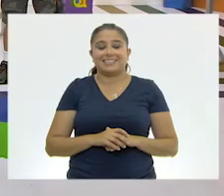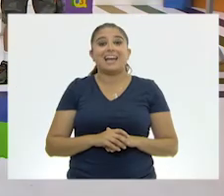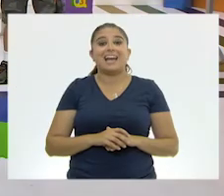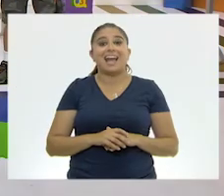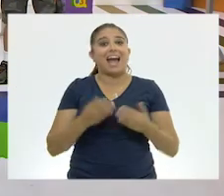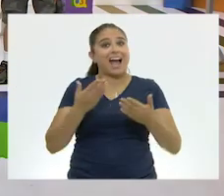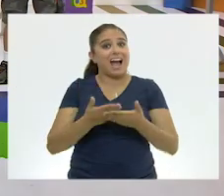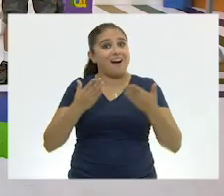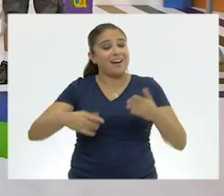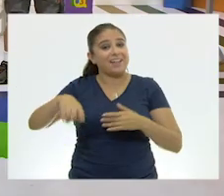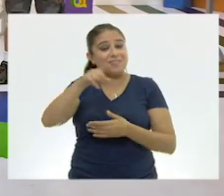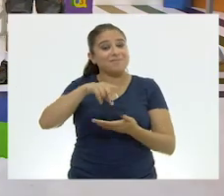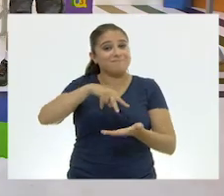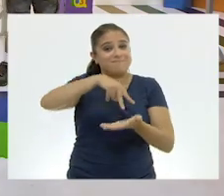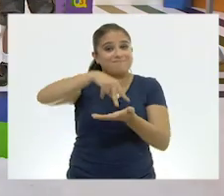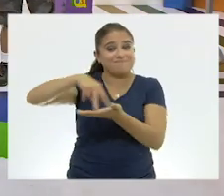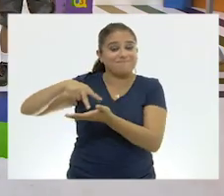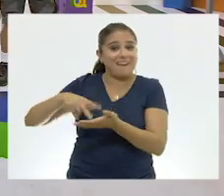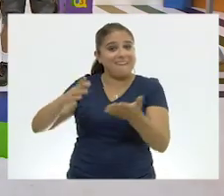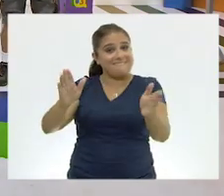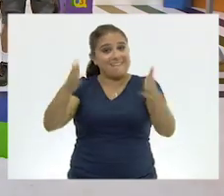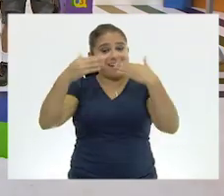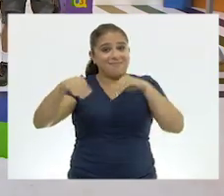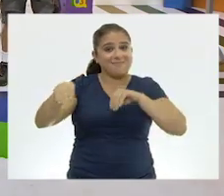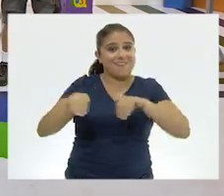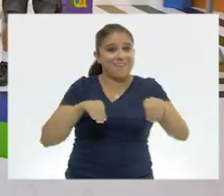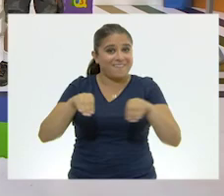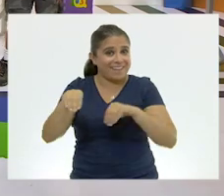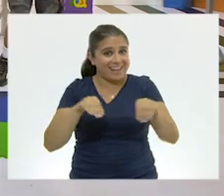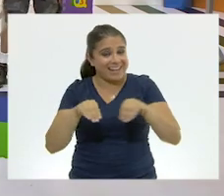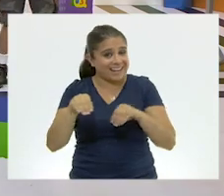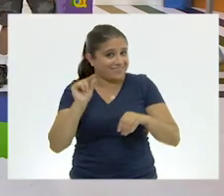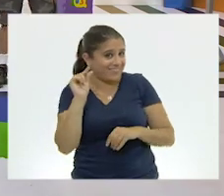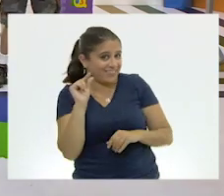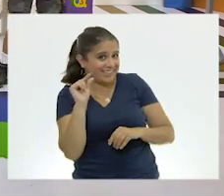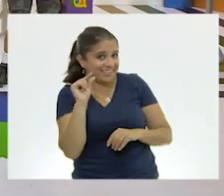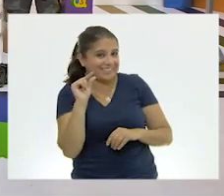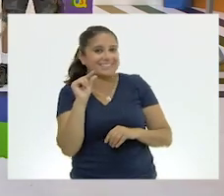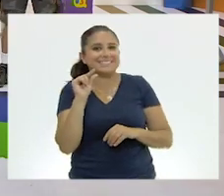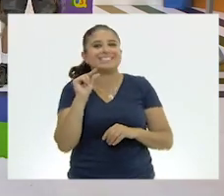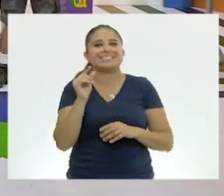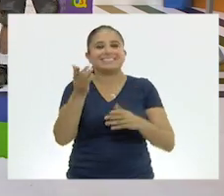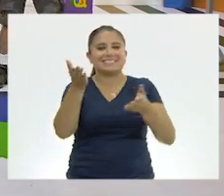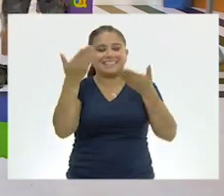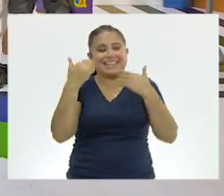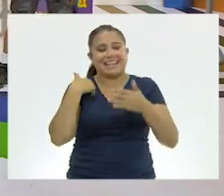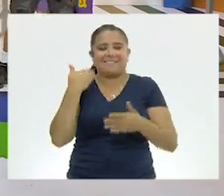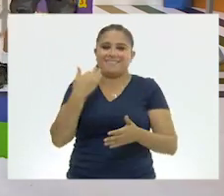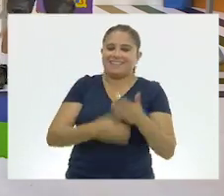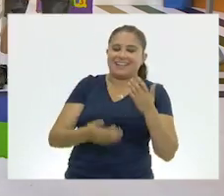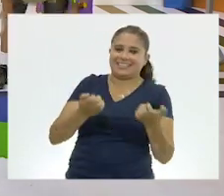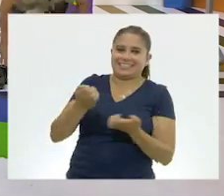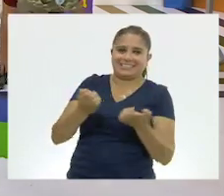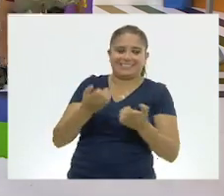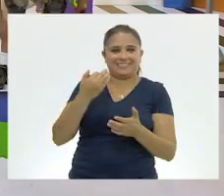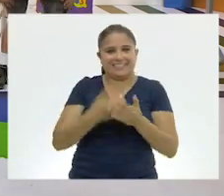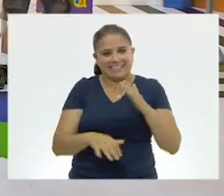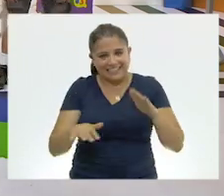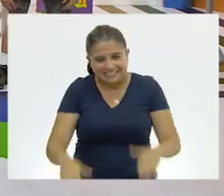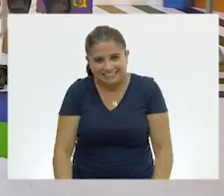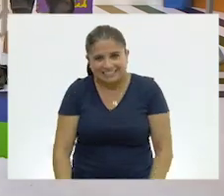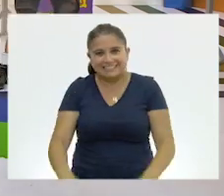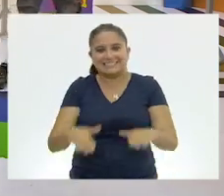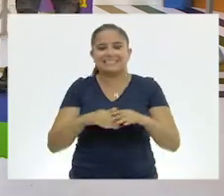Y ahora sí, pónganse de pie. Ha llegado el momento de movernos un poquito, ¿verdad? Okay. ¡Perfecto! ¡Ay, ya me hacía falta! ¡Adelante, a ver!